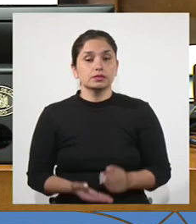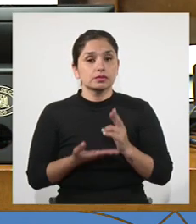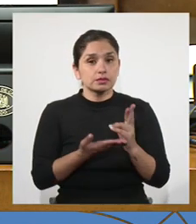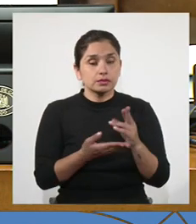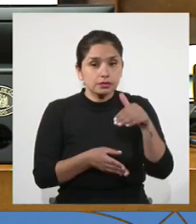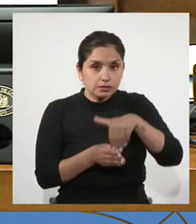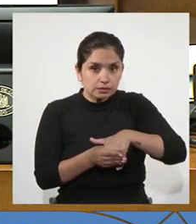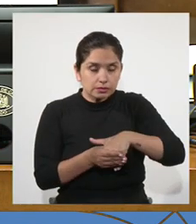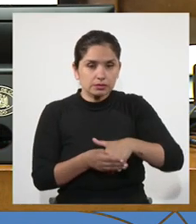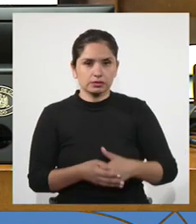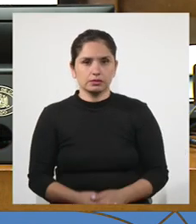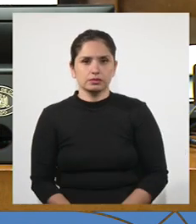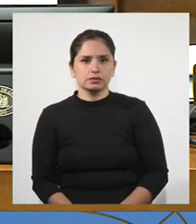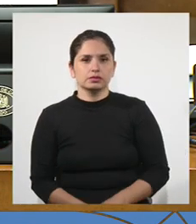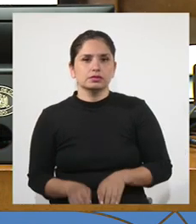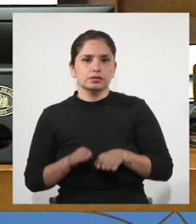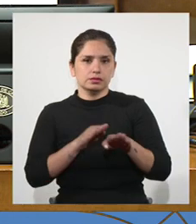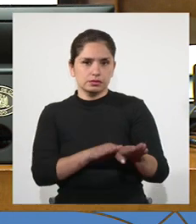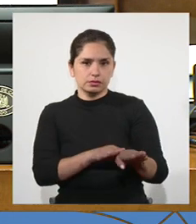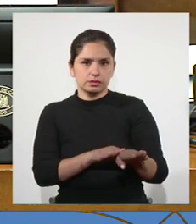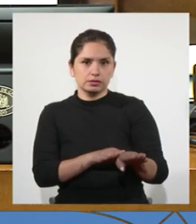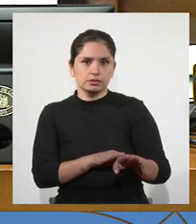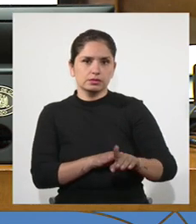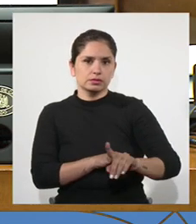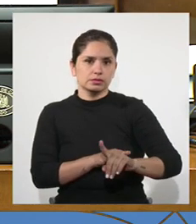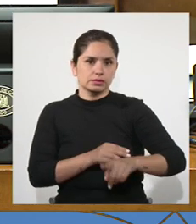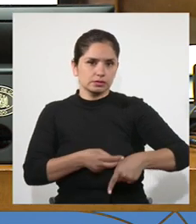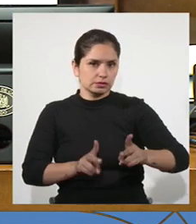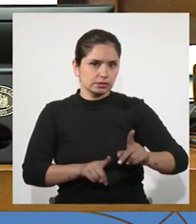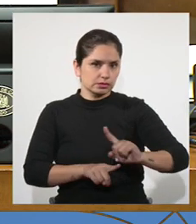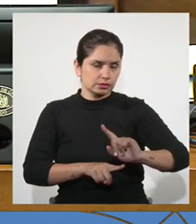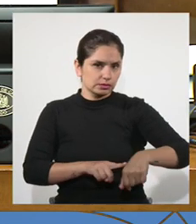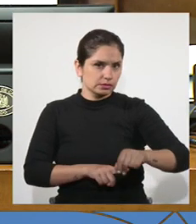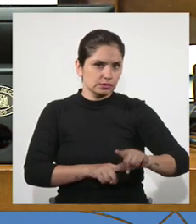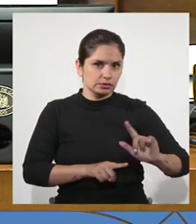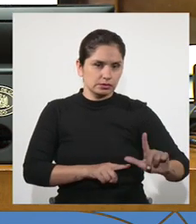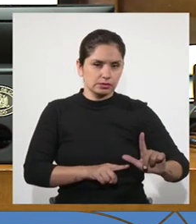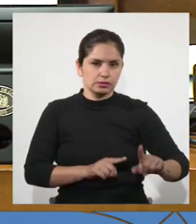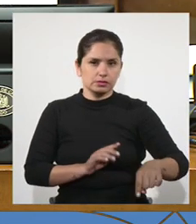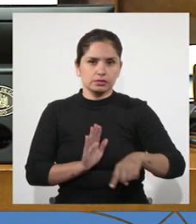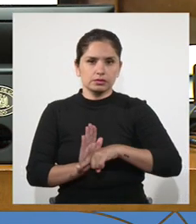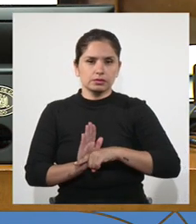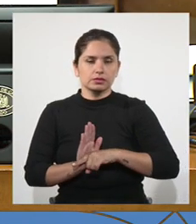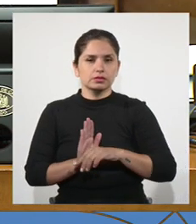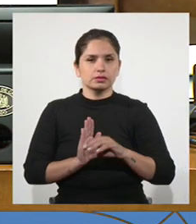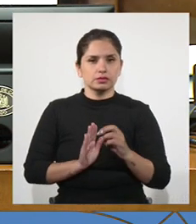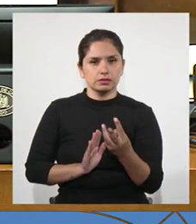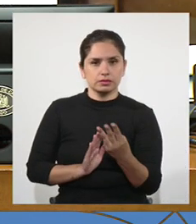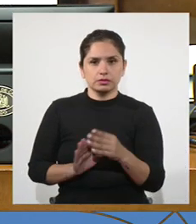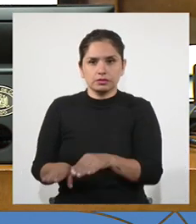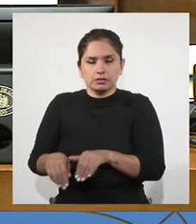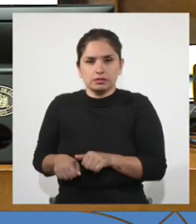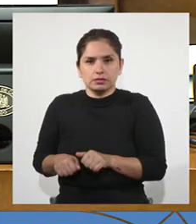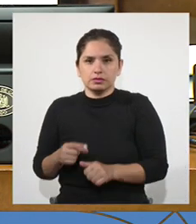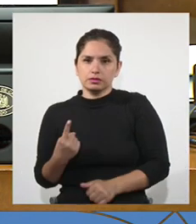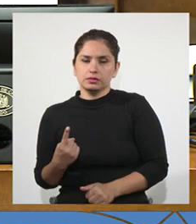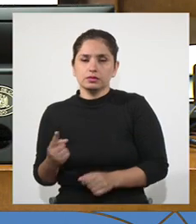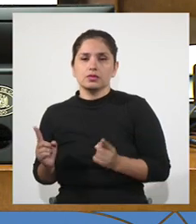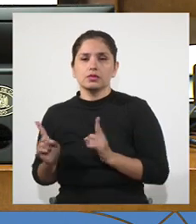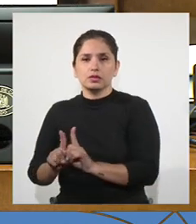Resultado de la votación, por la afirmativa inadmisibilidad 7, por la negativa admisibilidad 3, abstenciones 1, pareo